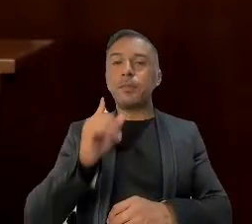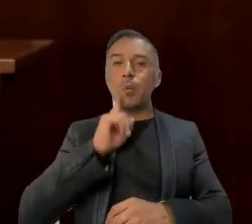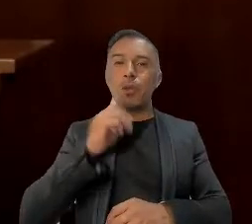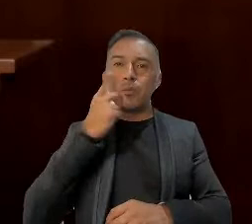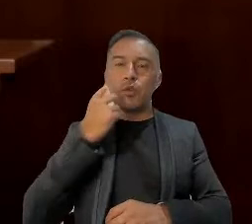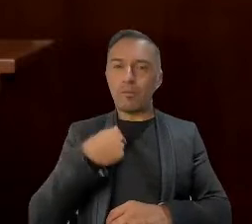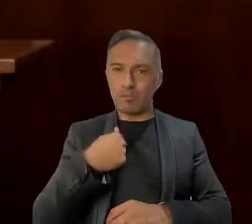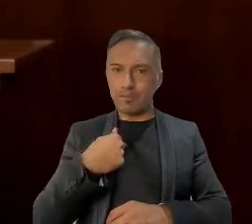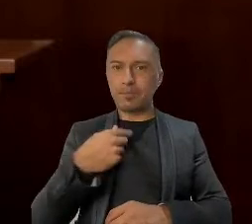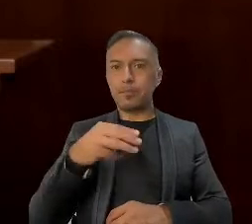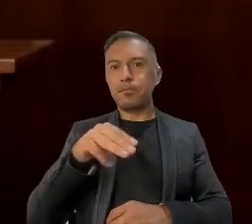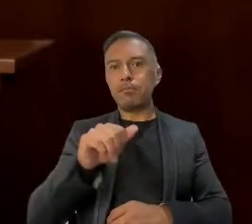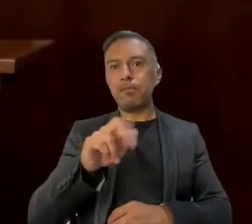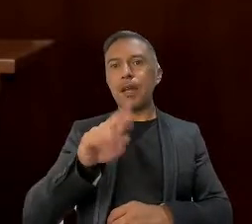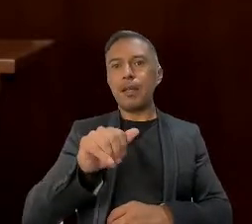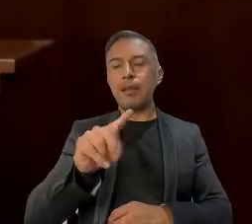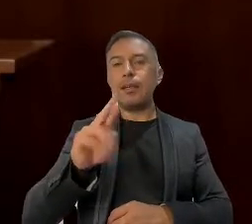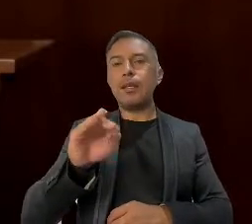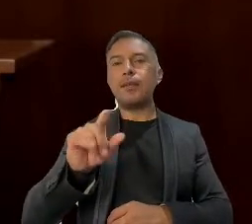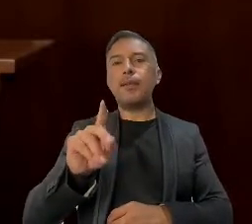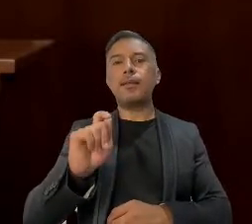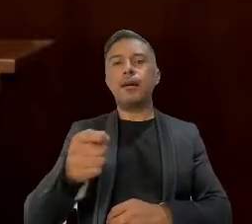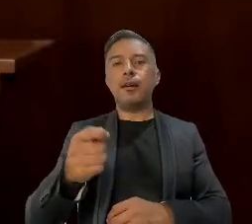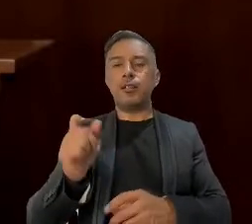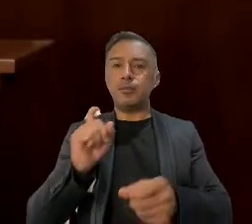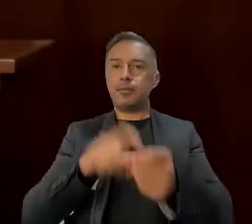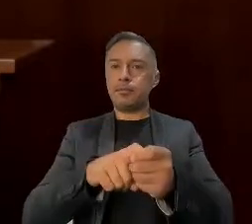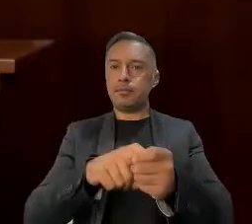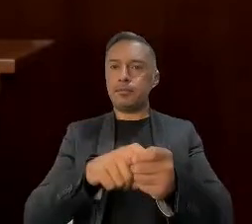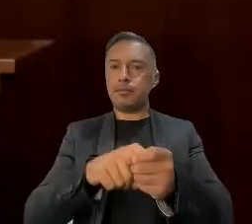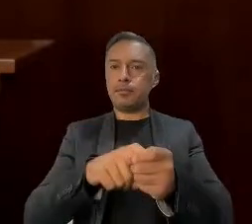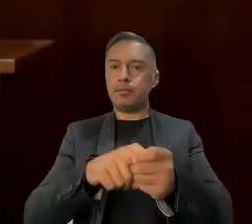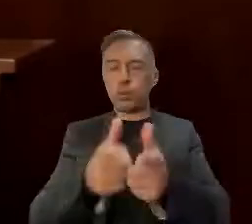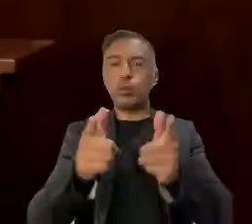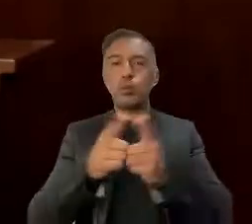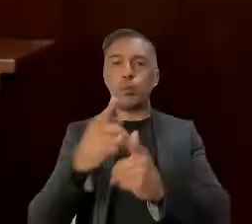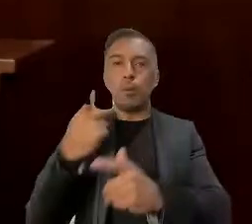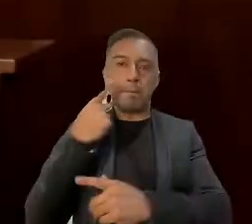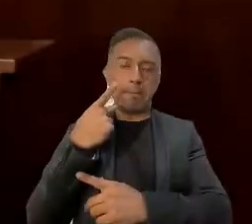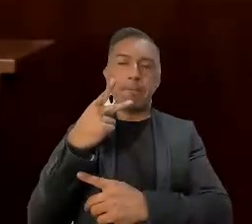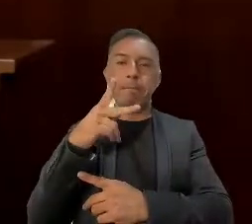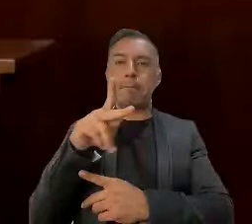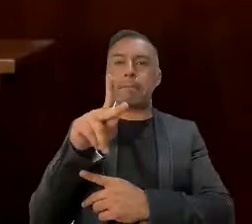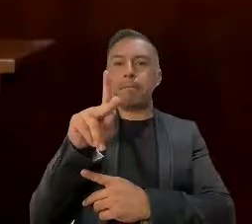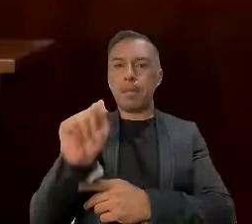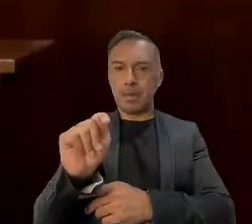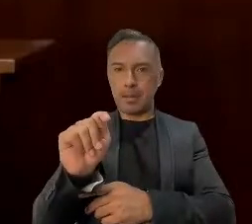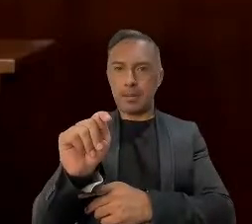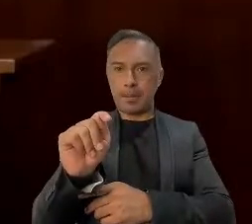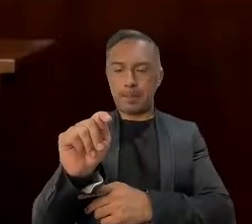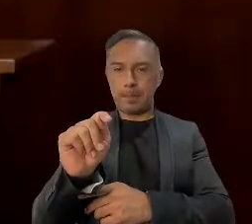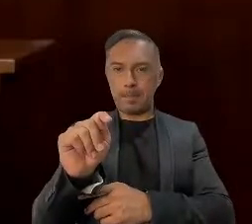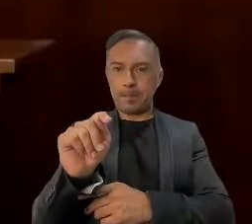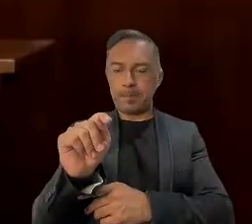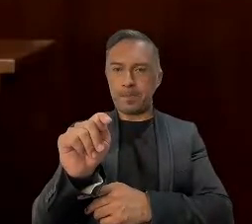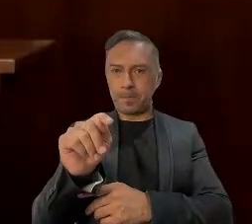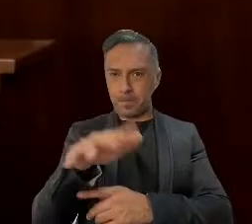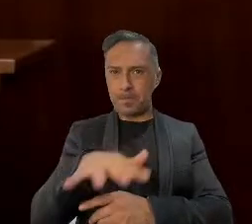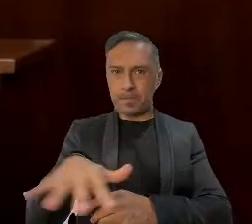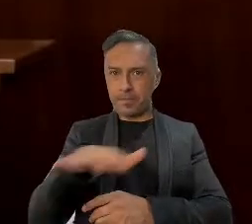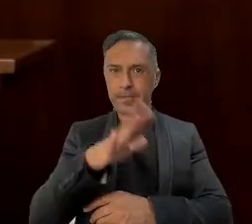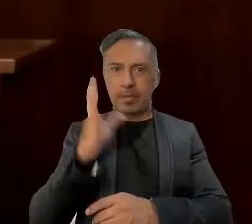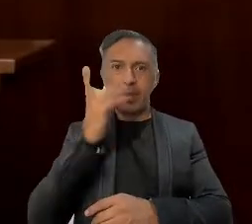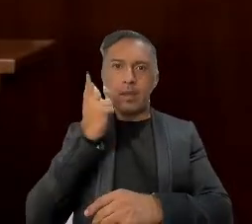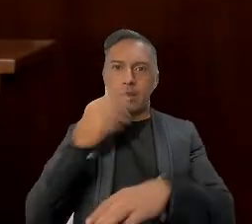María Trinidad Franco arpero integrante del grupo parlamentario del partido del trabajo de estas sexagésima